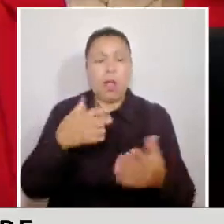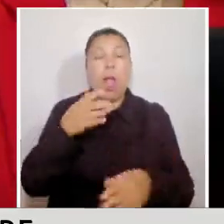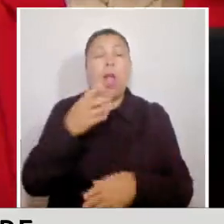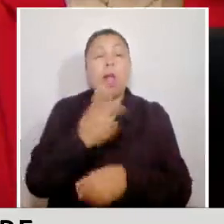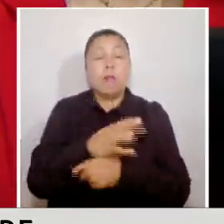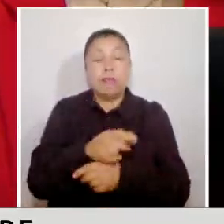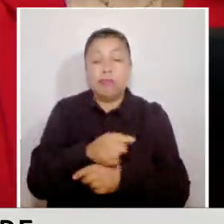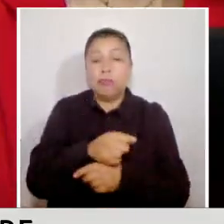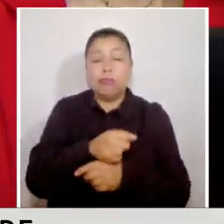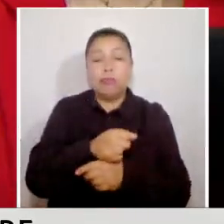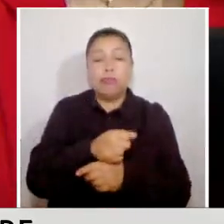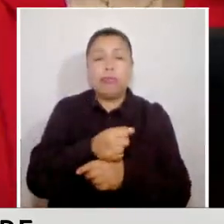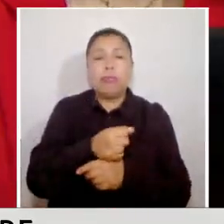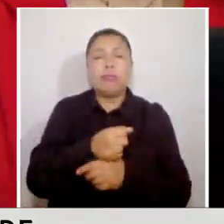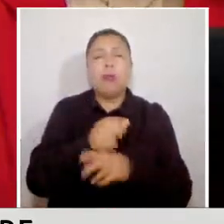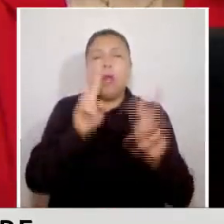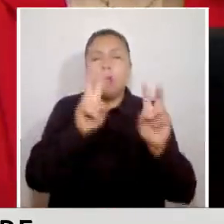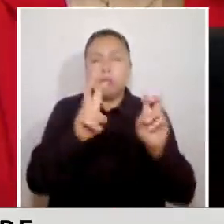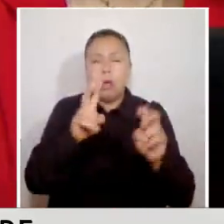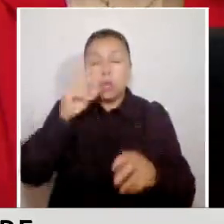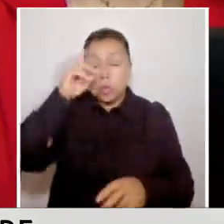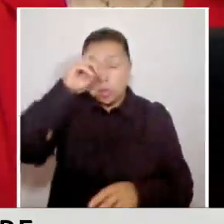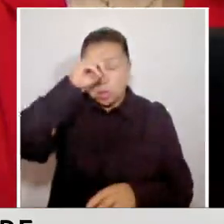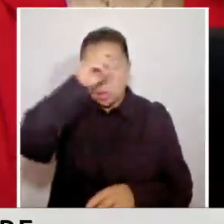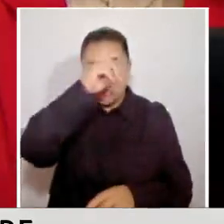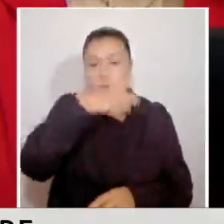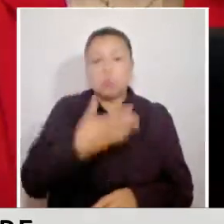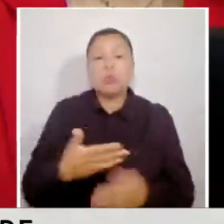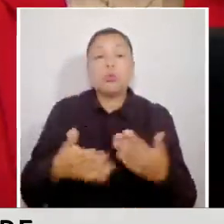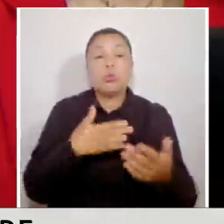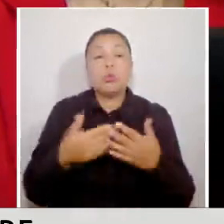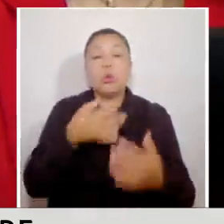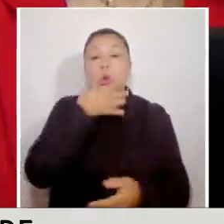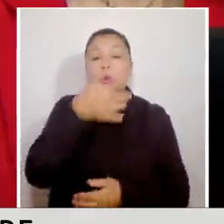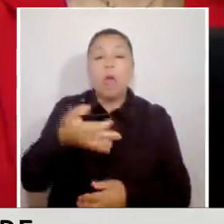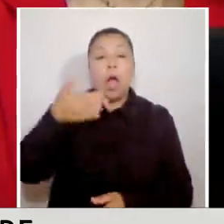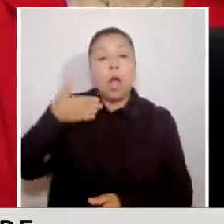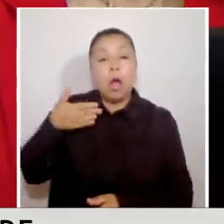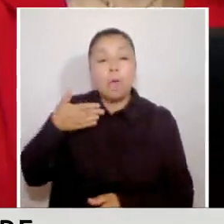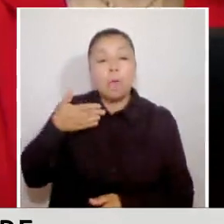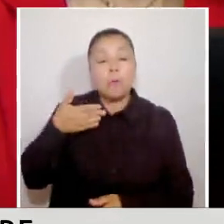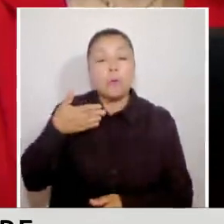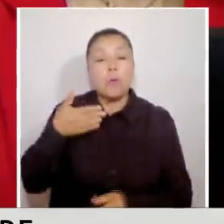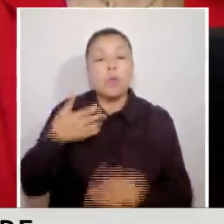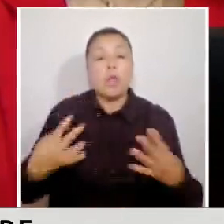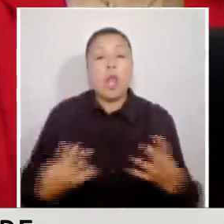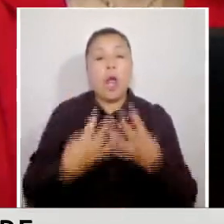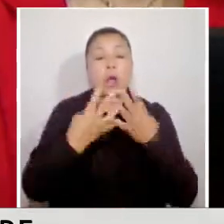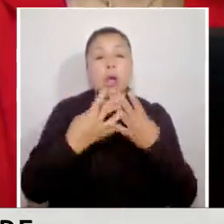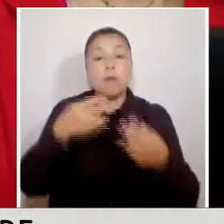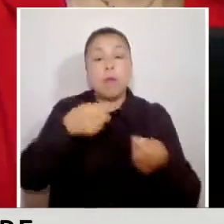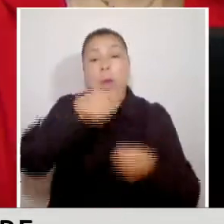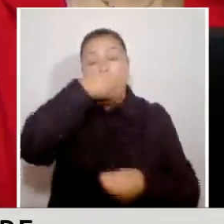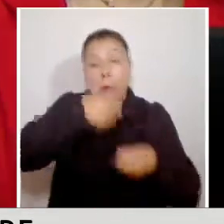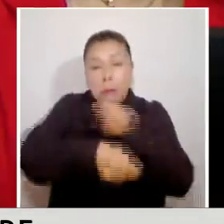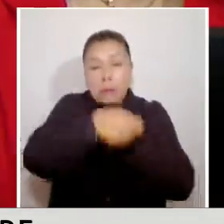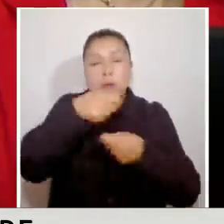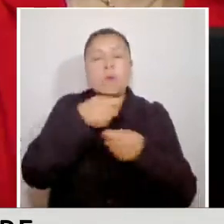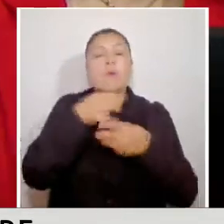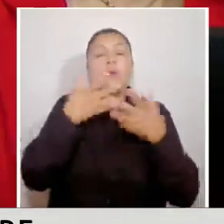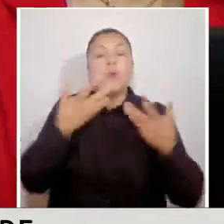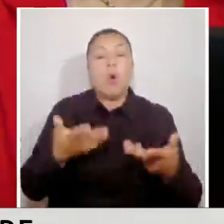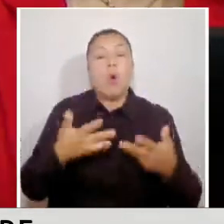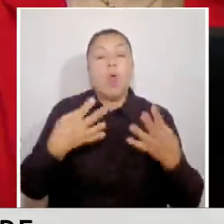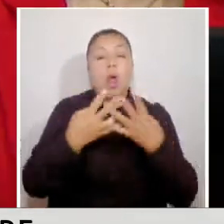tiene que ver con cuestiones mucho más complejas y donde como señalaba anteriormente las redes de narcotráfico o las redes criminales